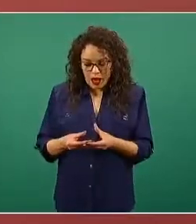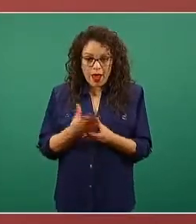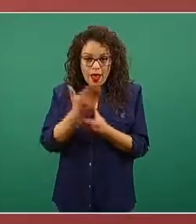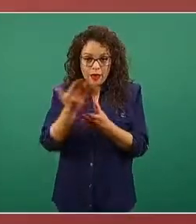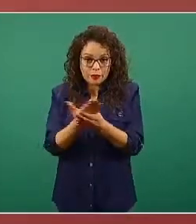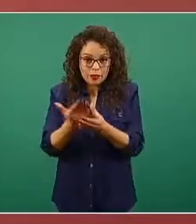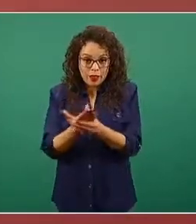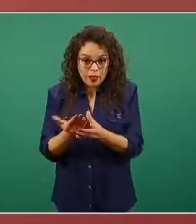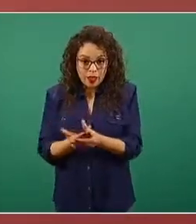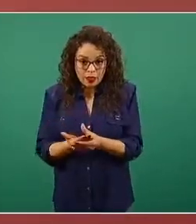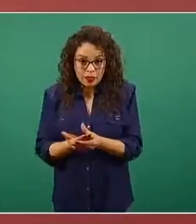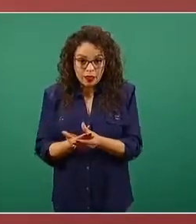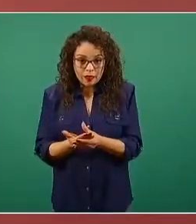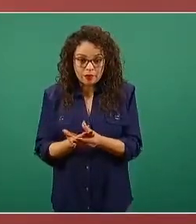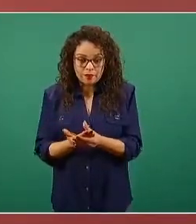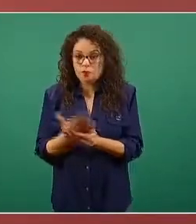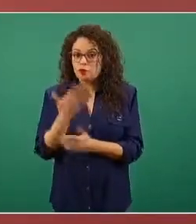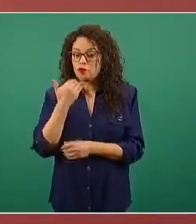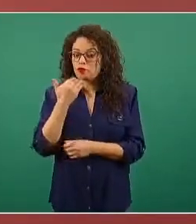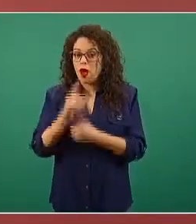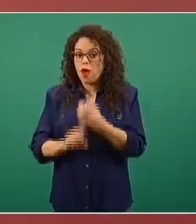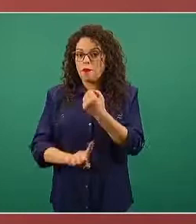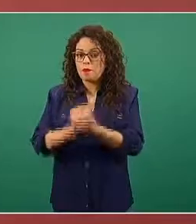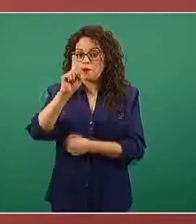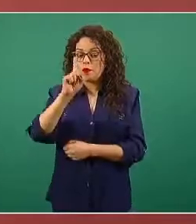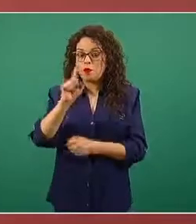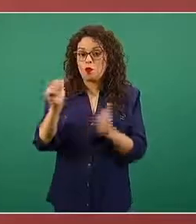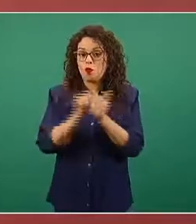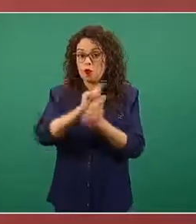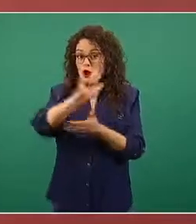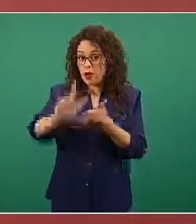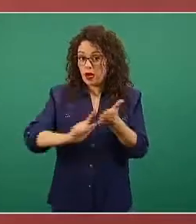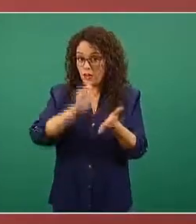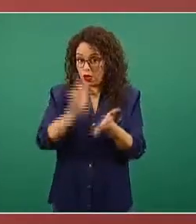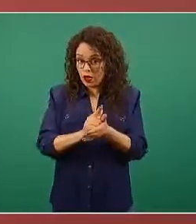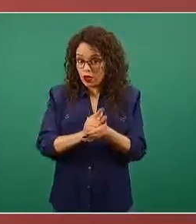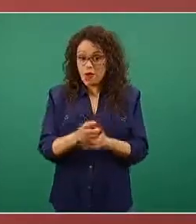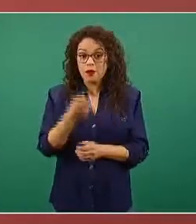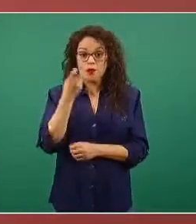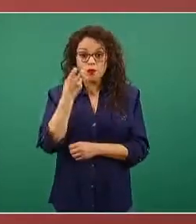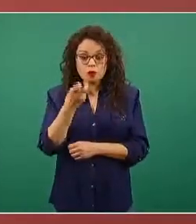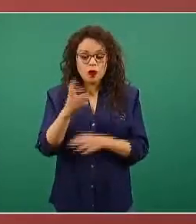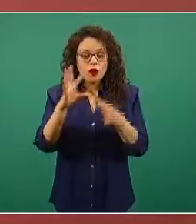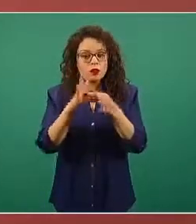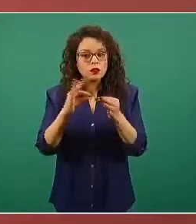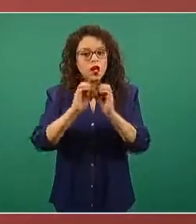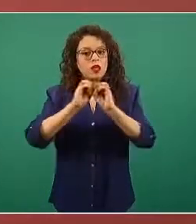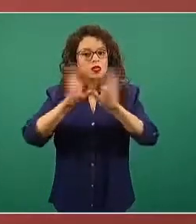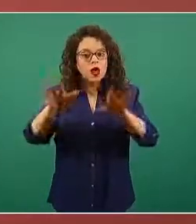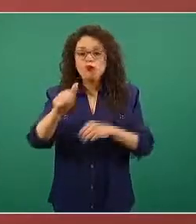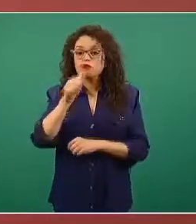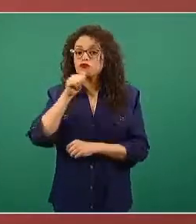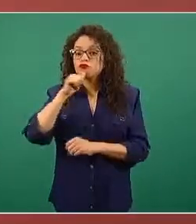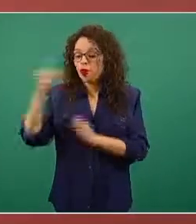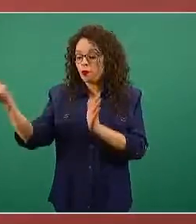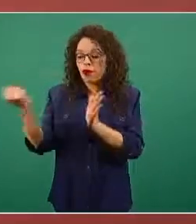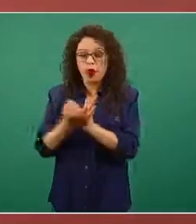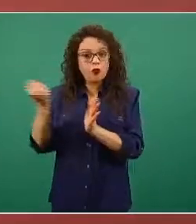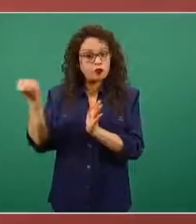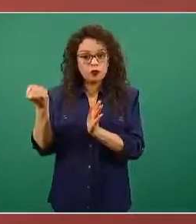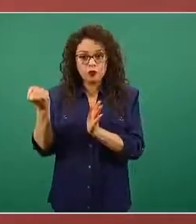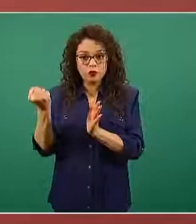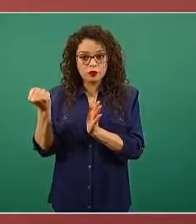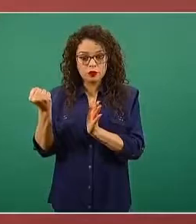una implicación legal. Por eso es que hemos sido muy claros que no está lista la autorización de emergencia, aun cuando la